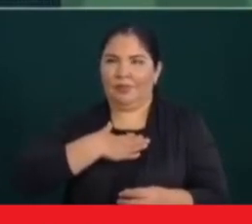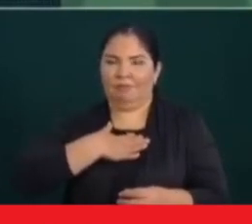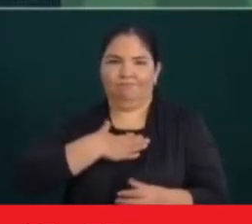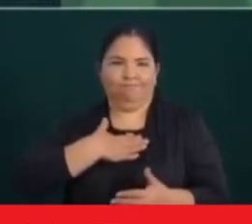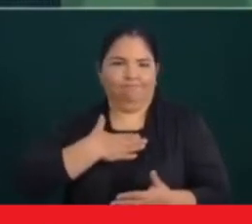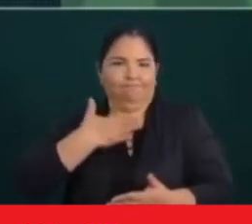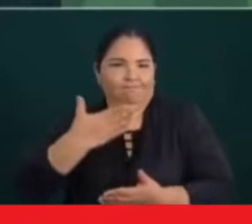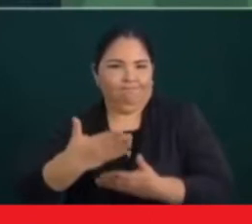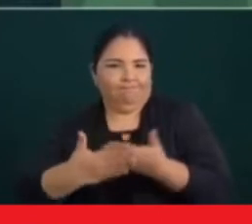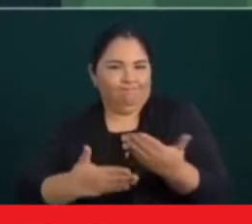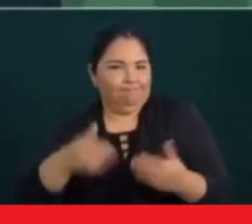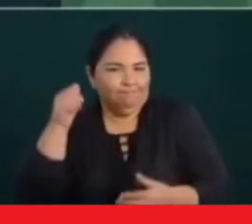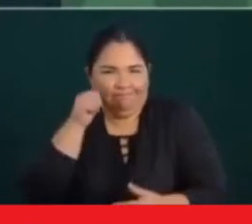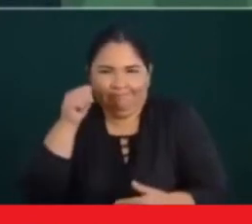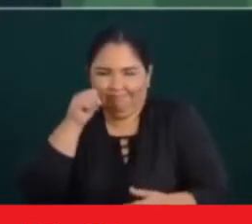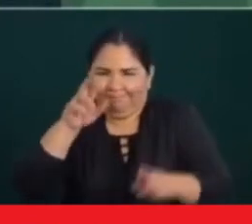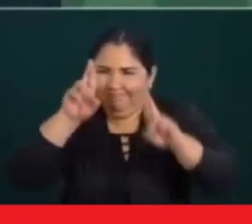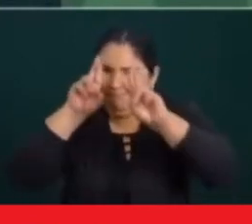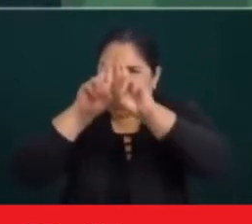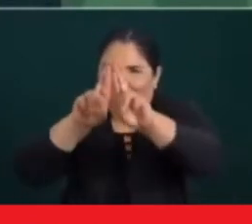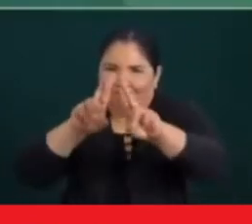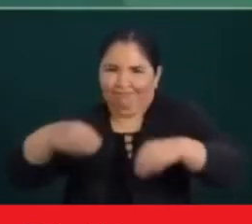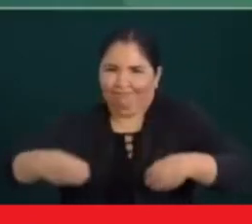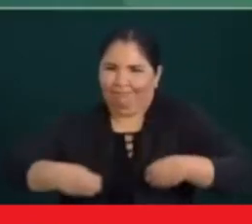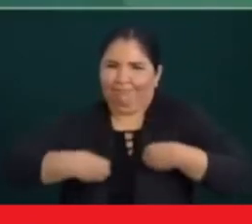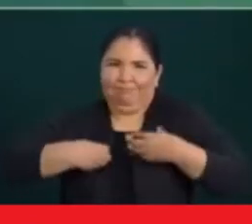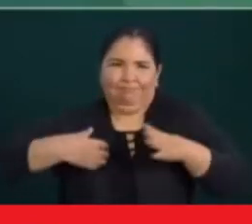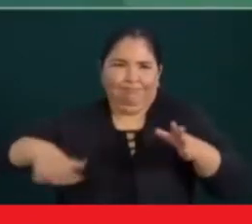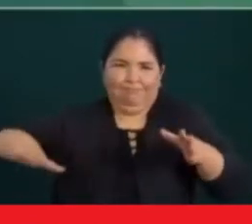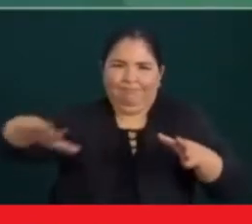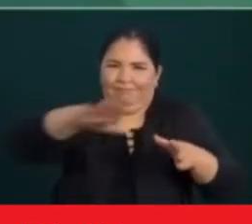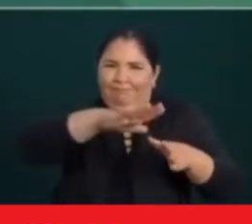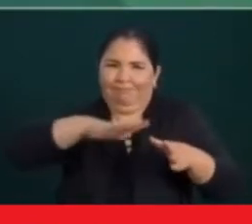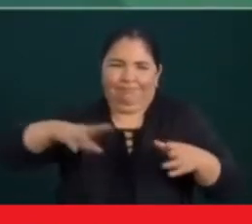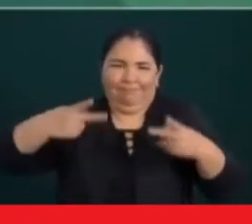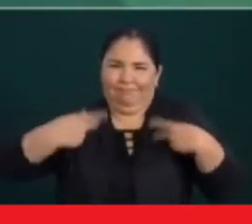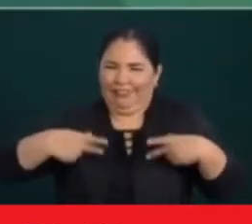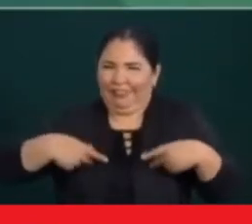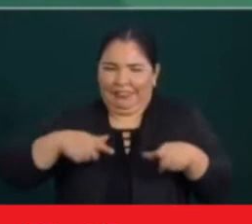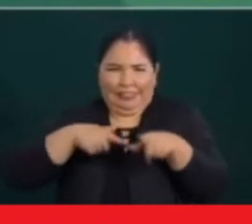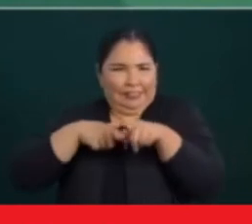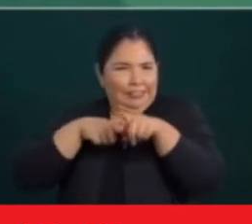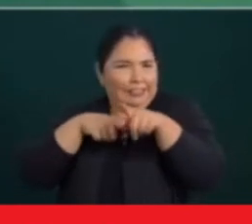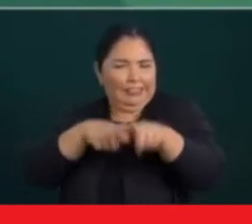vamos siempre a respetar la vida de todos. Y esa mística